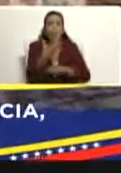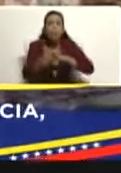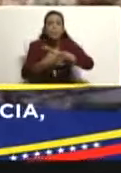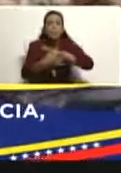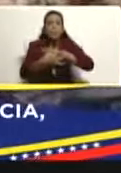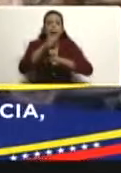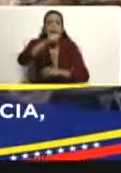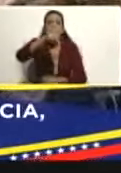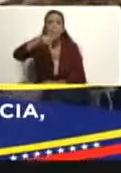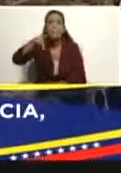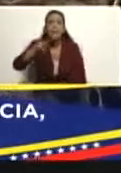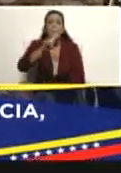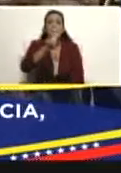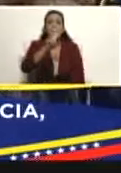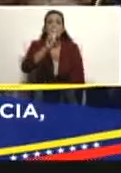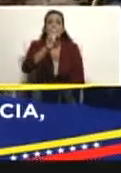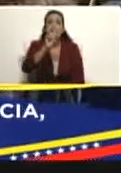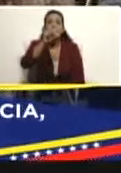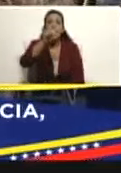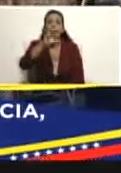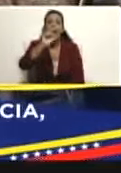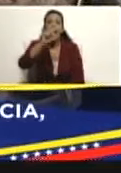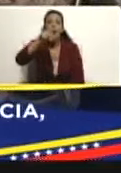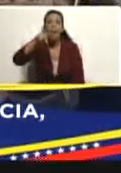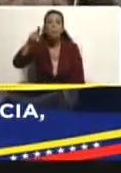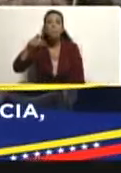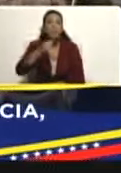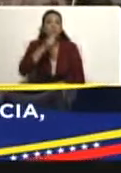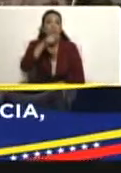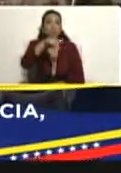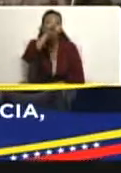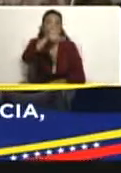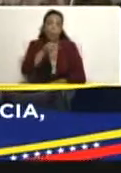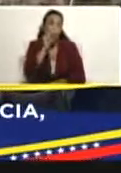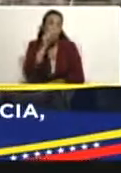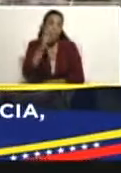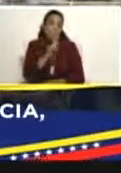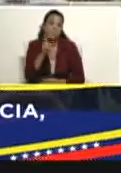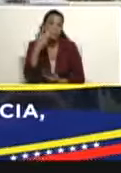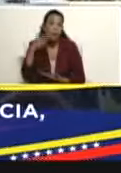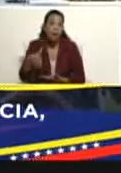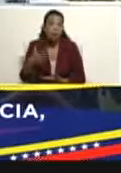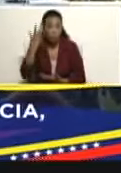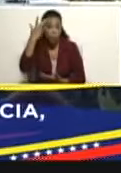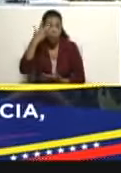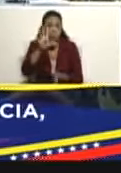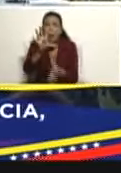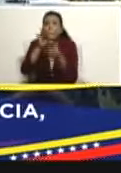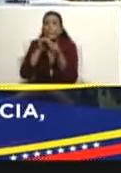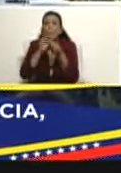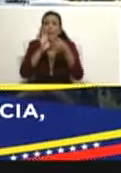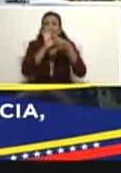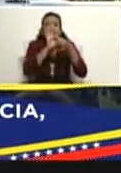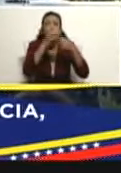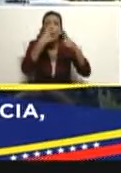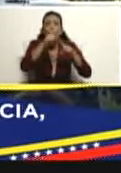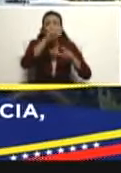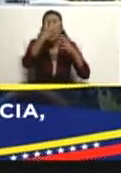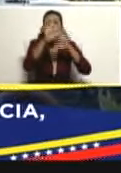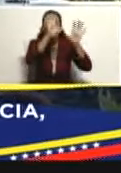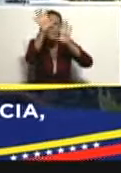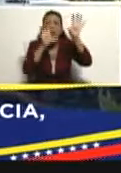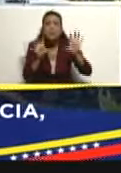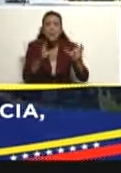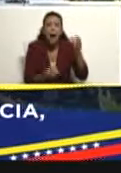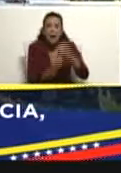para la paz y la salud mental, para la cultura, para la vida, y no redes sociales para lo